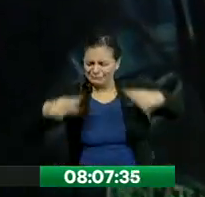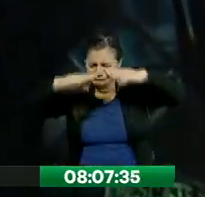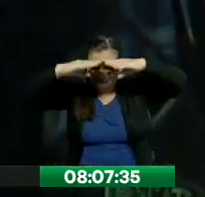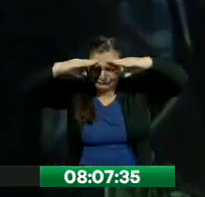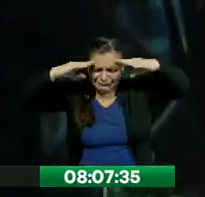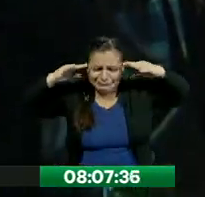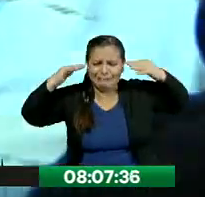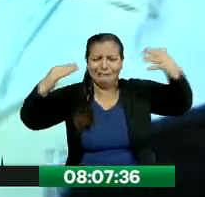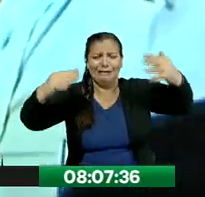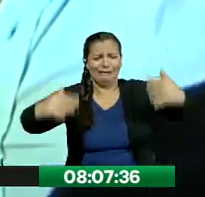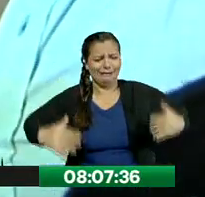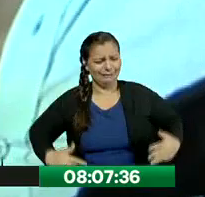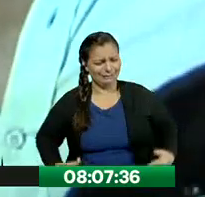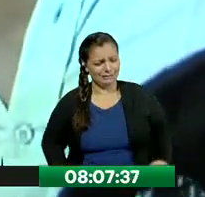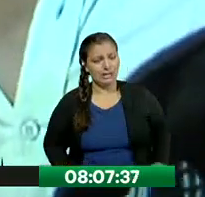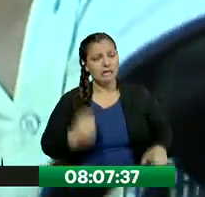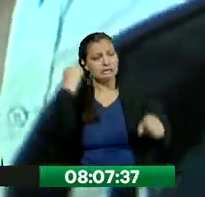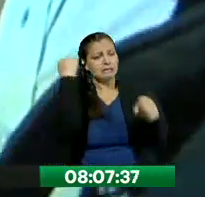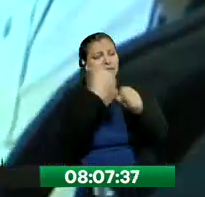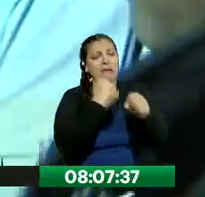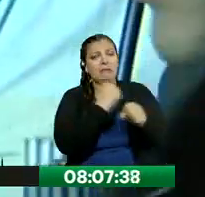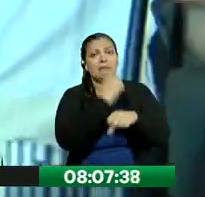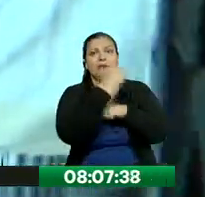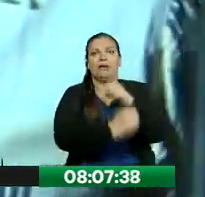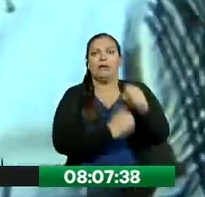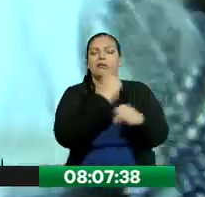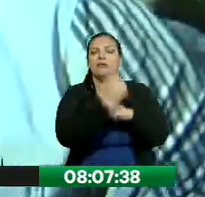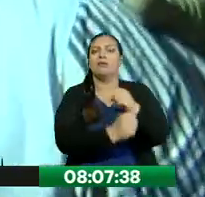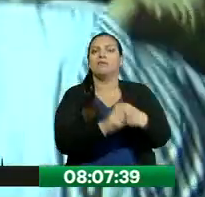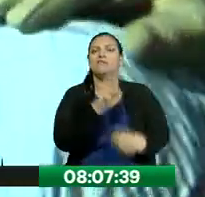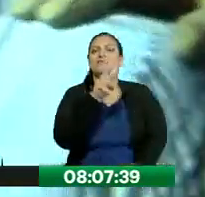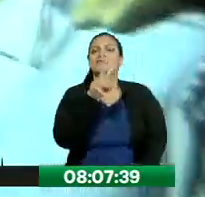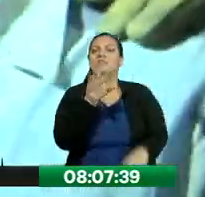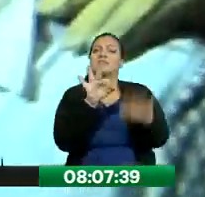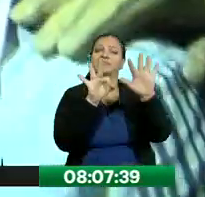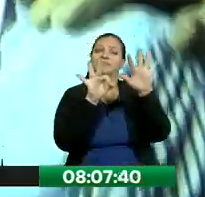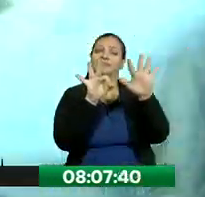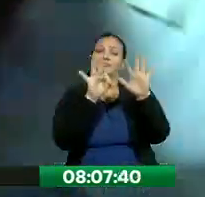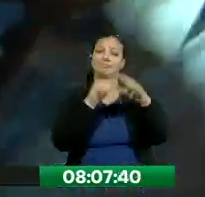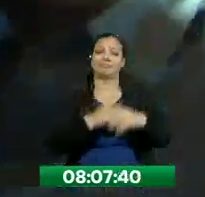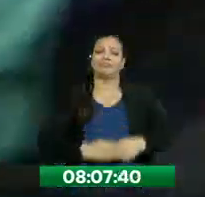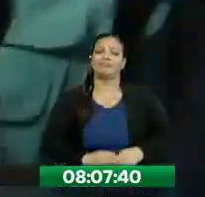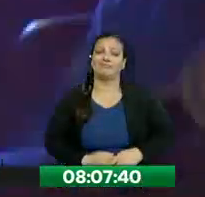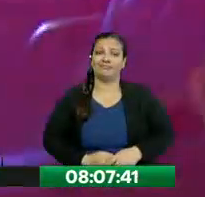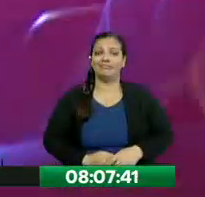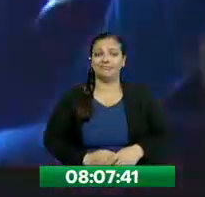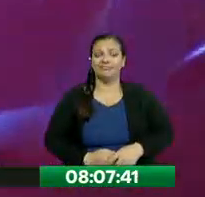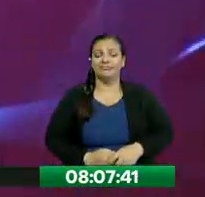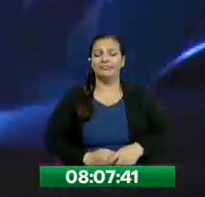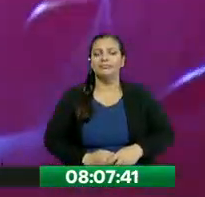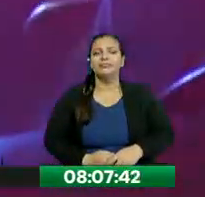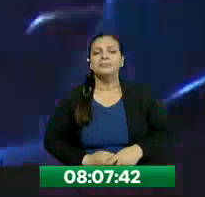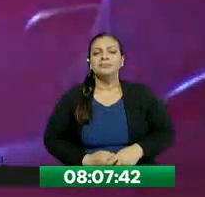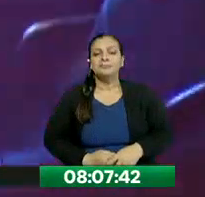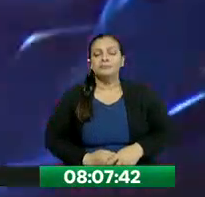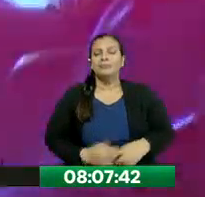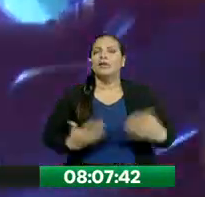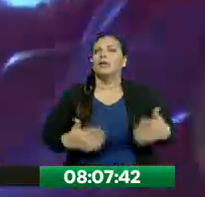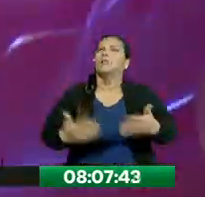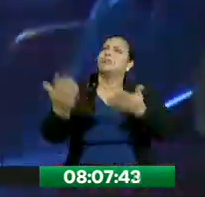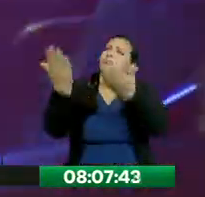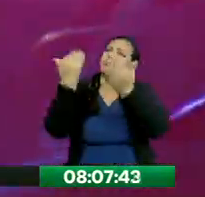necesita que lo liquiden bien. Ya en tierra, el sujeto fue llevado en una ambulancia del cuerpo de bomberos hasta un centro